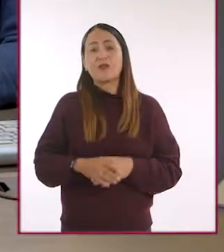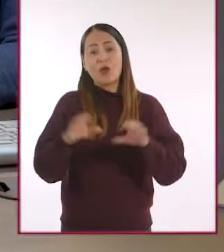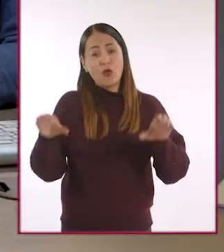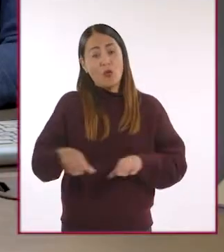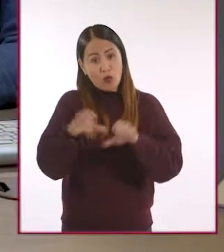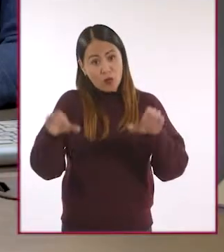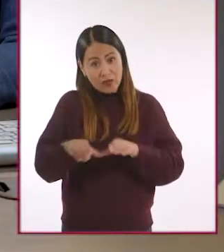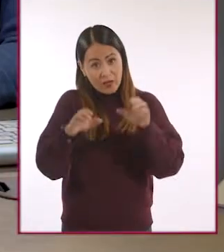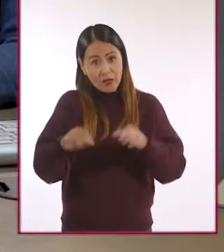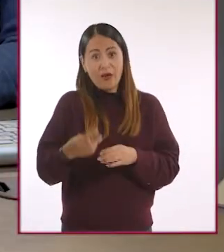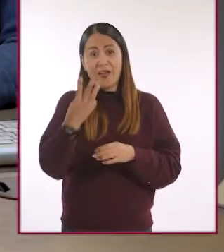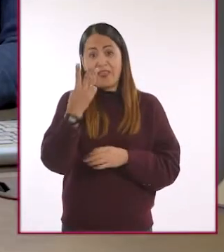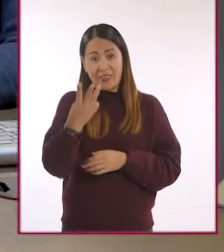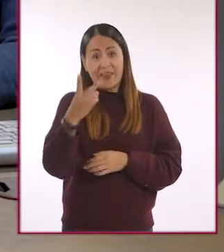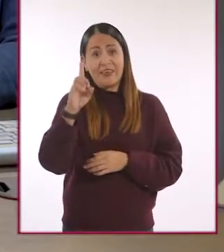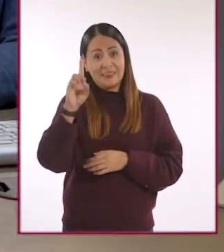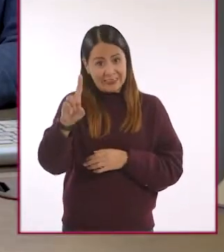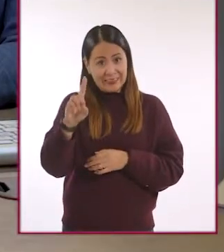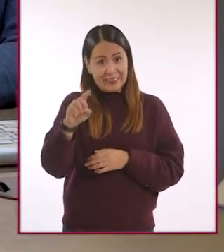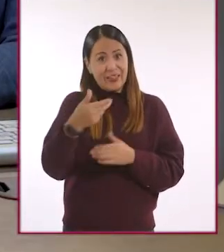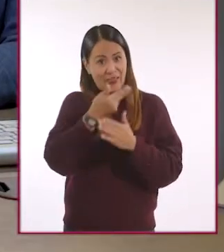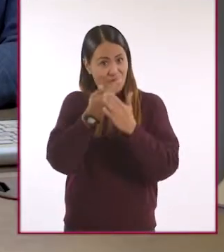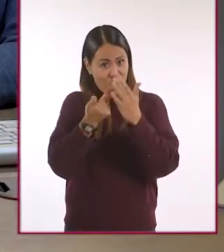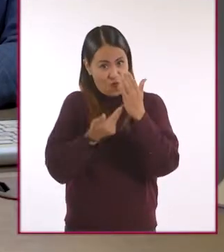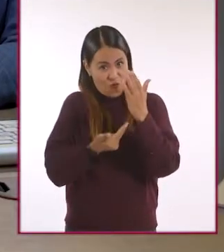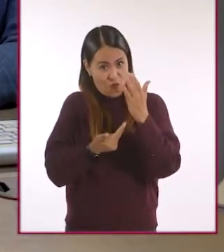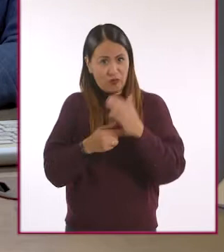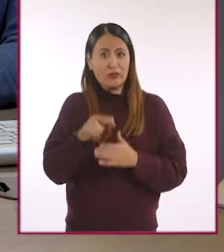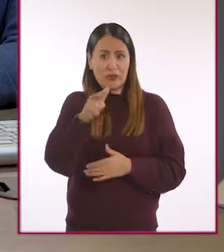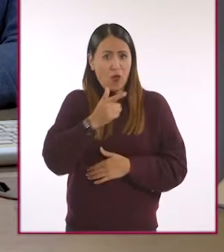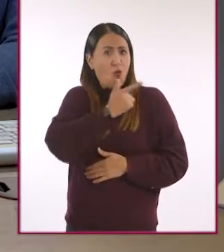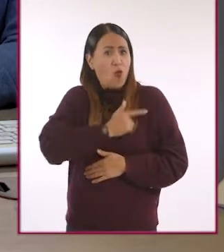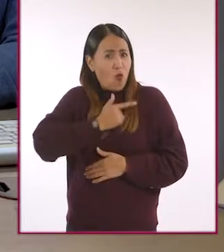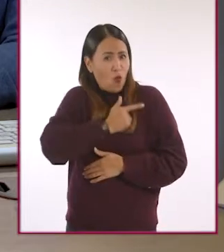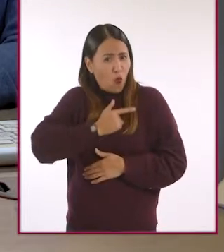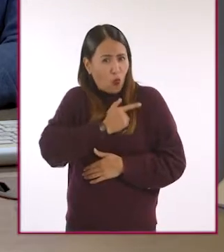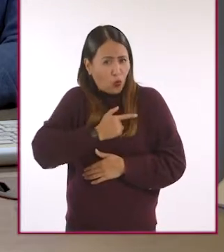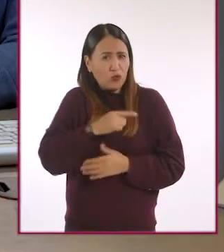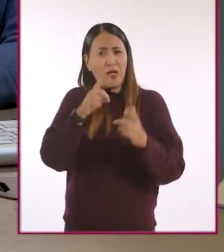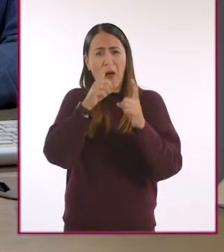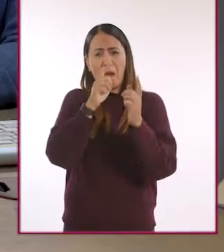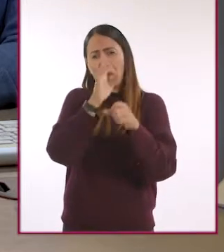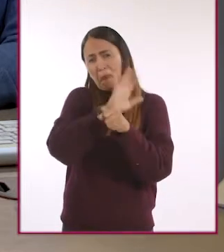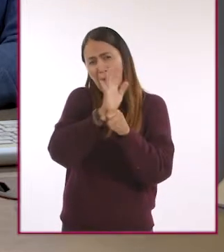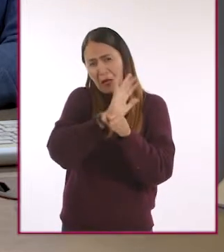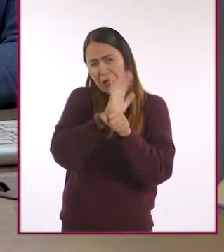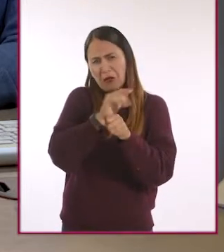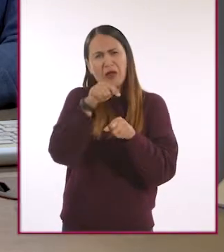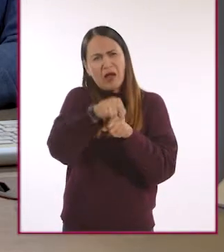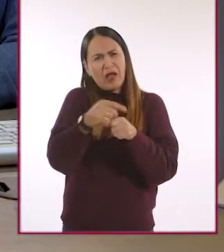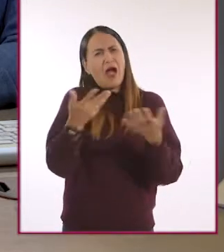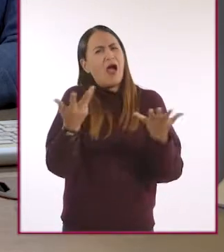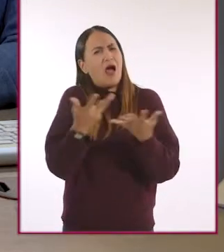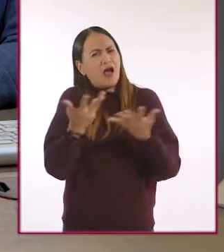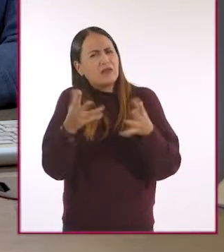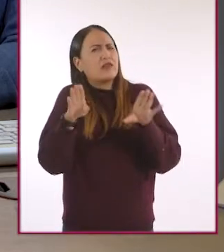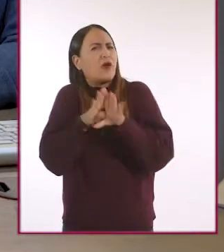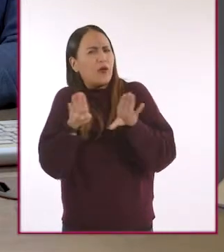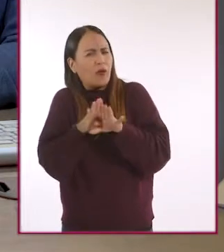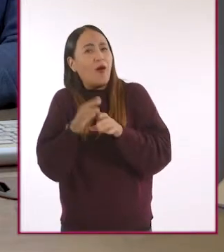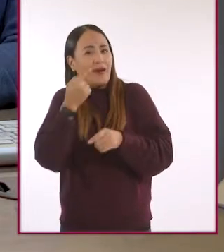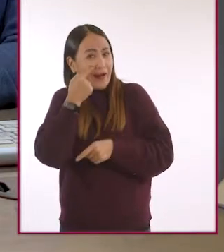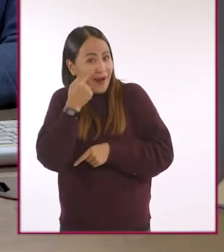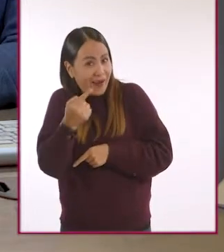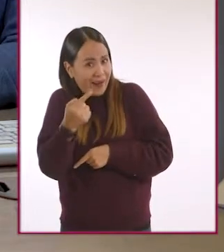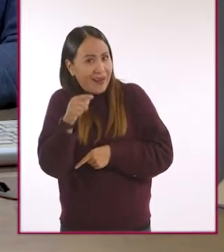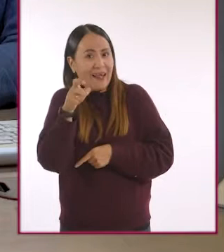¿Animación 2D o 3D? ¿Cuál es tu preferida? Si te agradan los efectos visuales de las películas y te has preguntado cómo se hacen, pon atención a lo que sigue